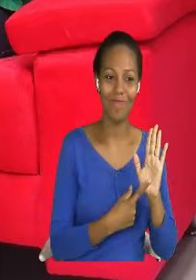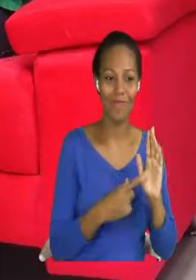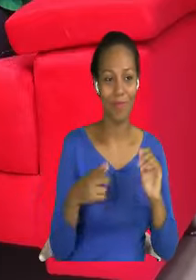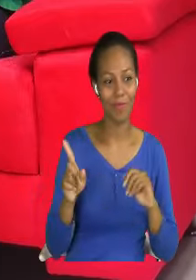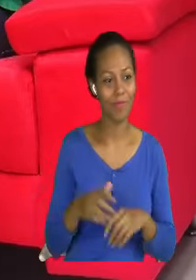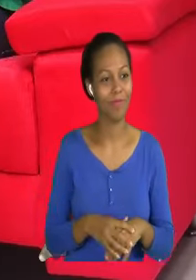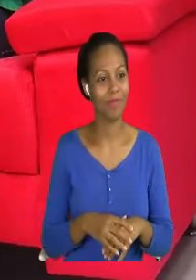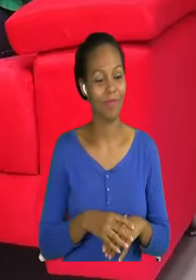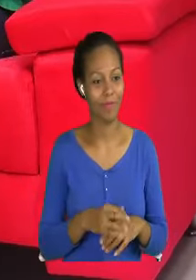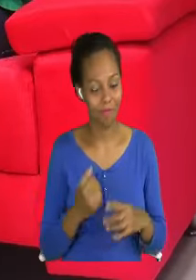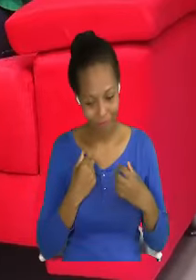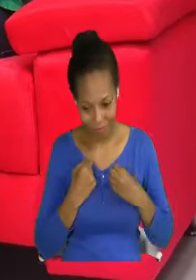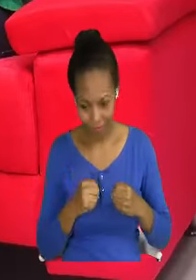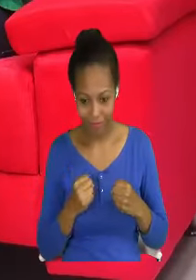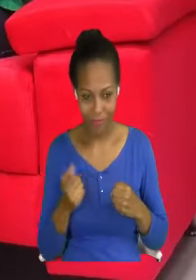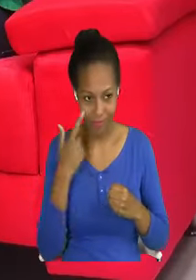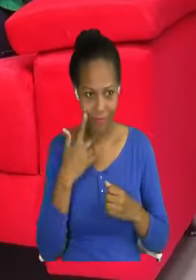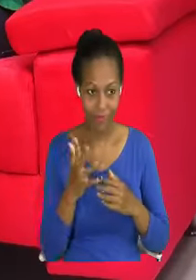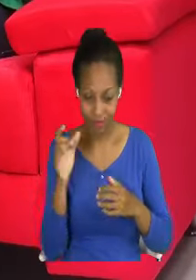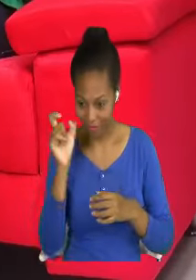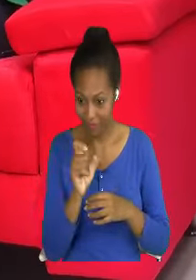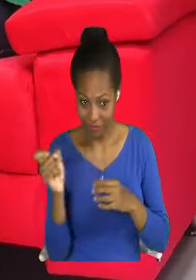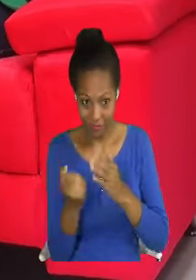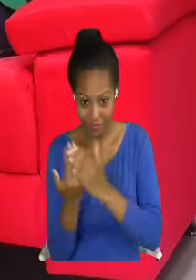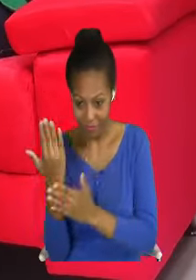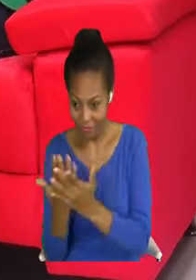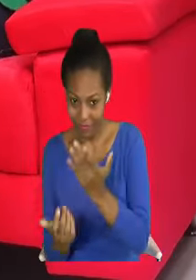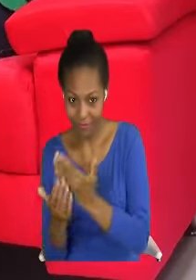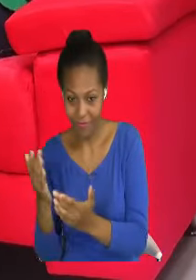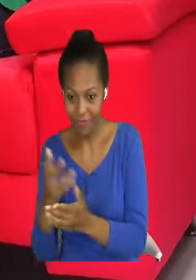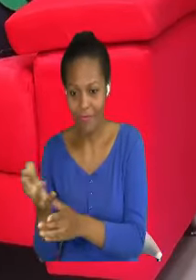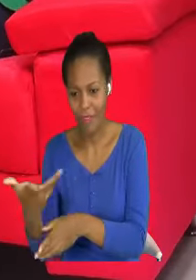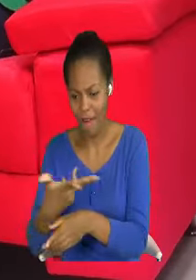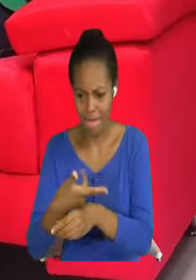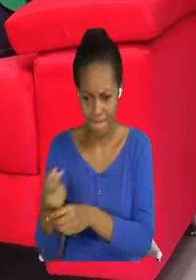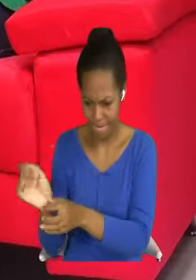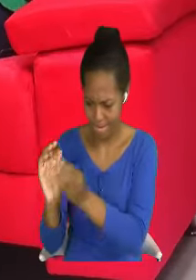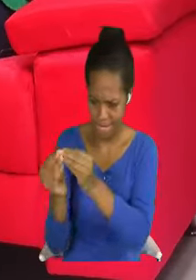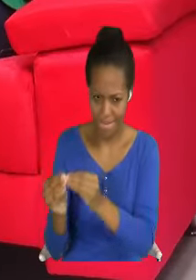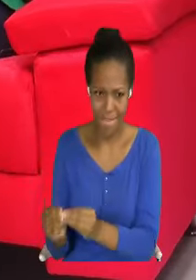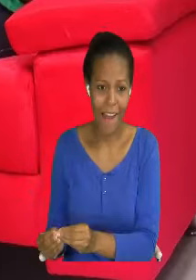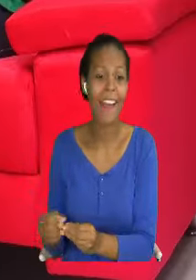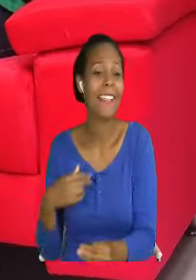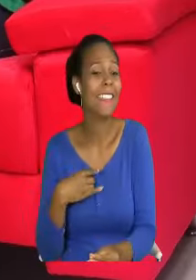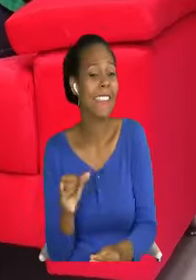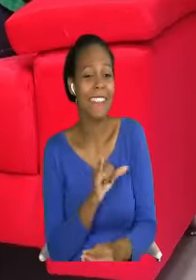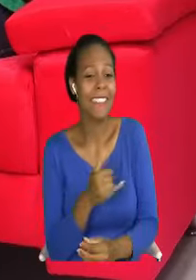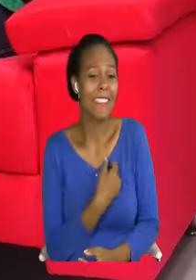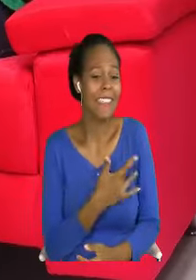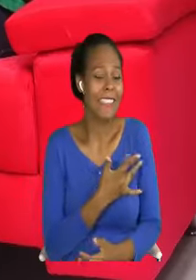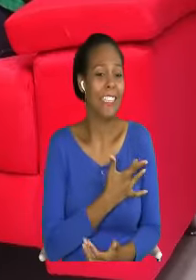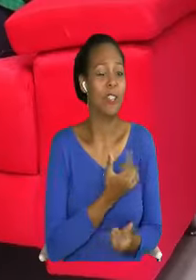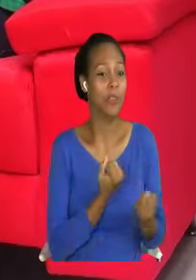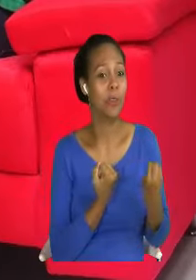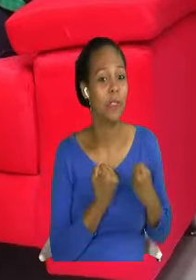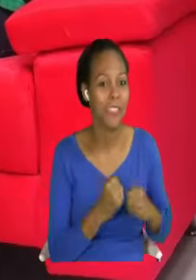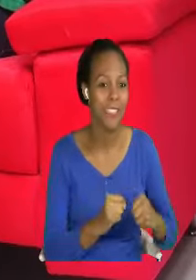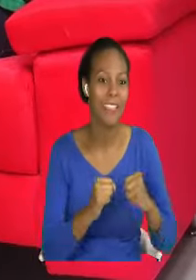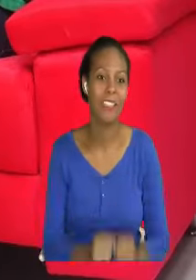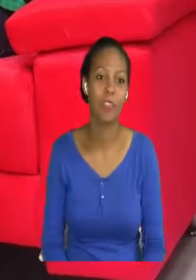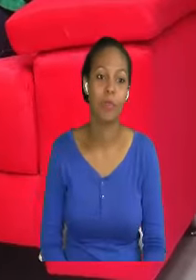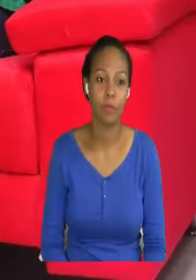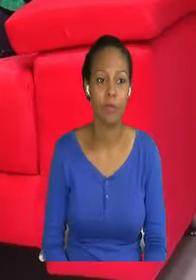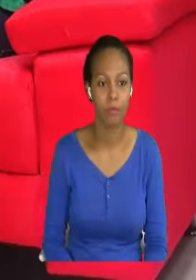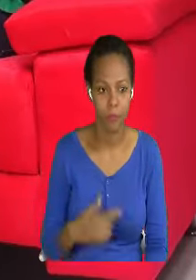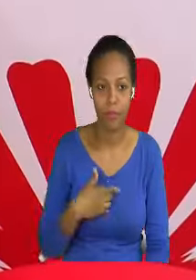a pulso, con las manos, como lo hacen los artesanos. Claro que sí, Dairo, no. Y yo que, pues, por ejemplo, también canto, sé que es